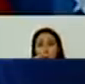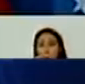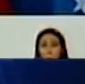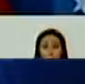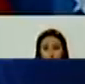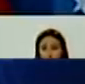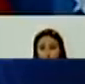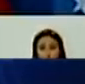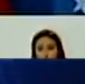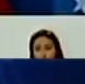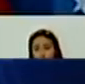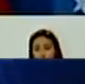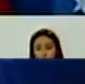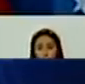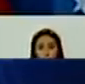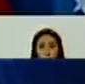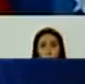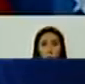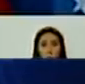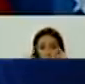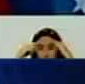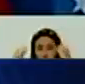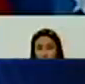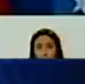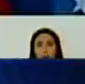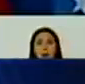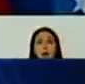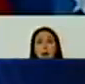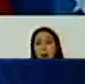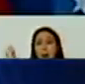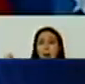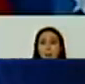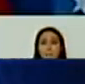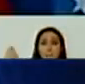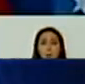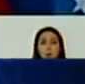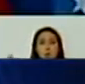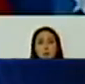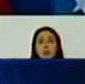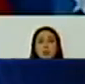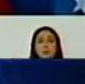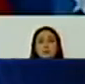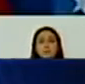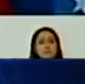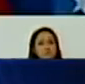tribunal, en la audiencia preliminar. No tiene nada que ver